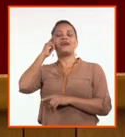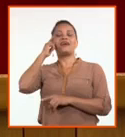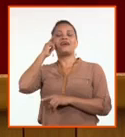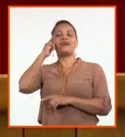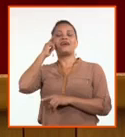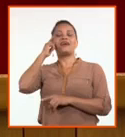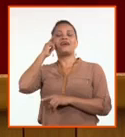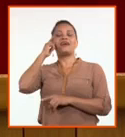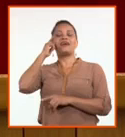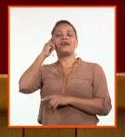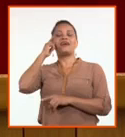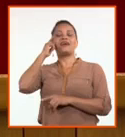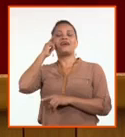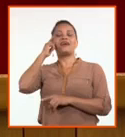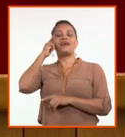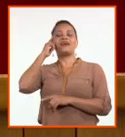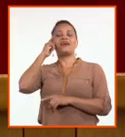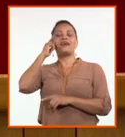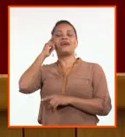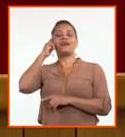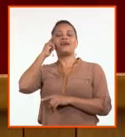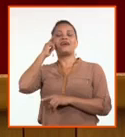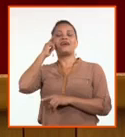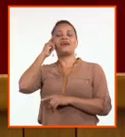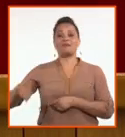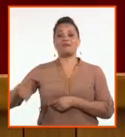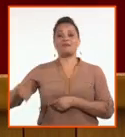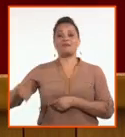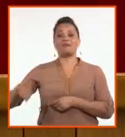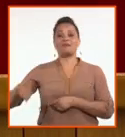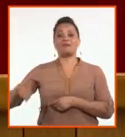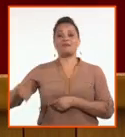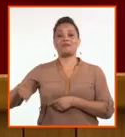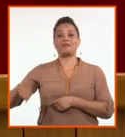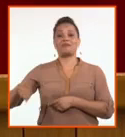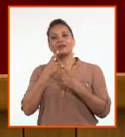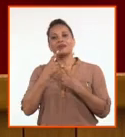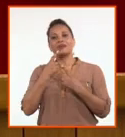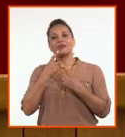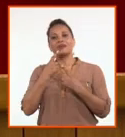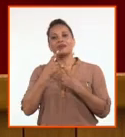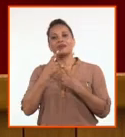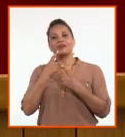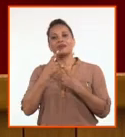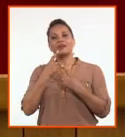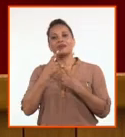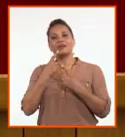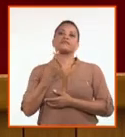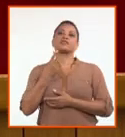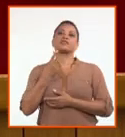nos ocurrían las soluciones más increíbles para todos. Algunas, al pasar los años, nos resultan, son las